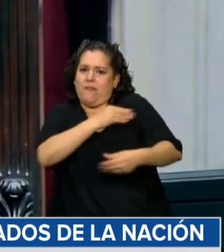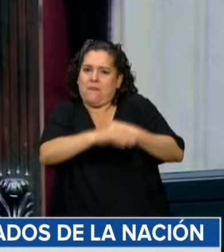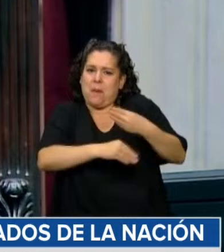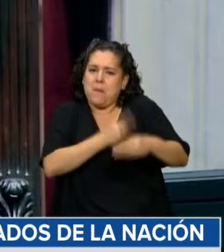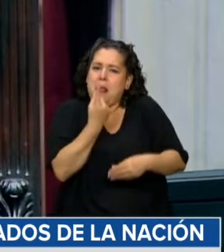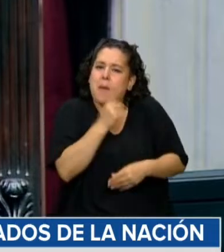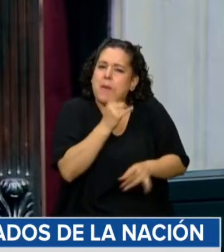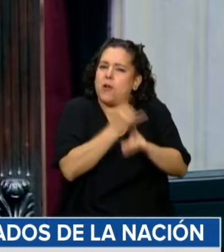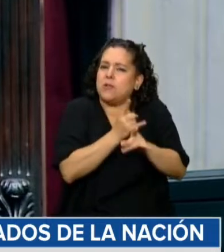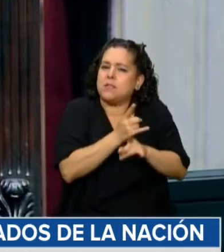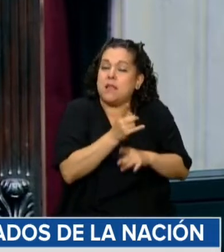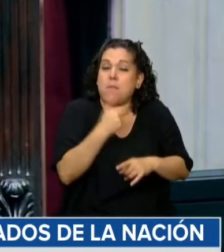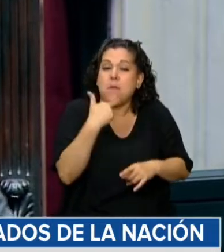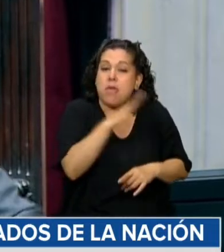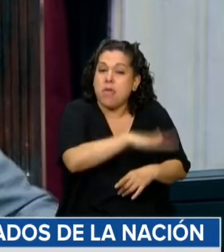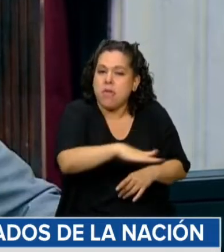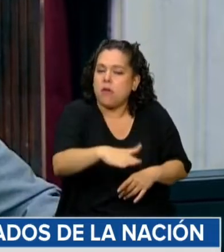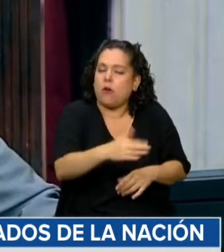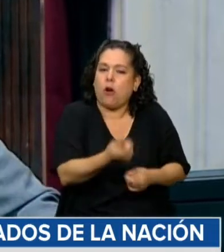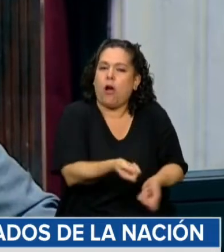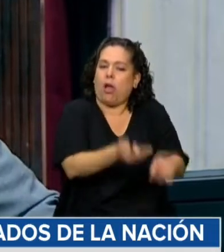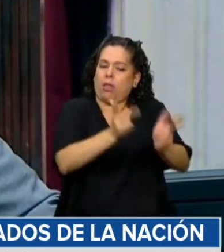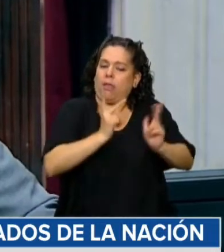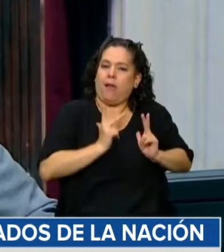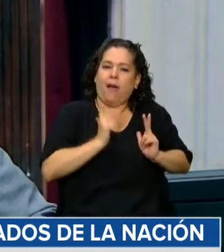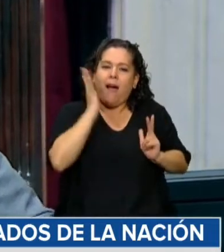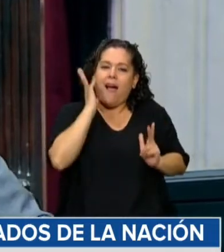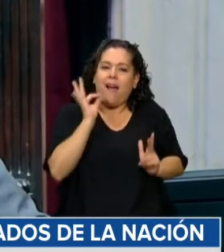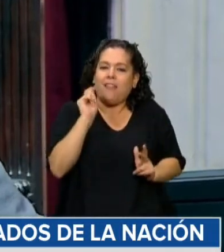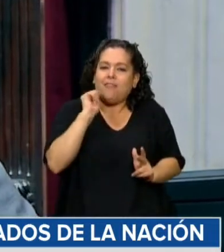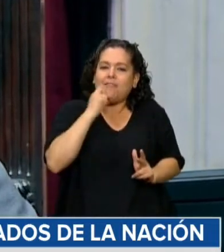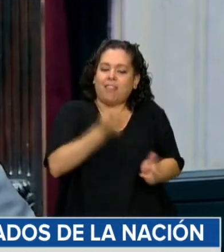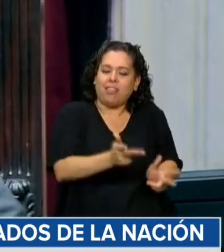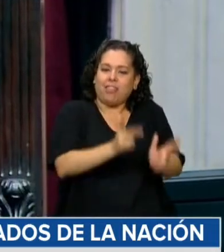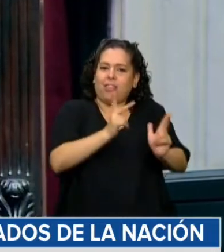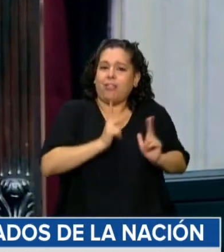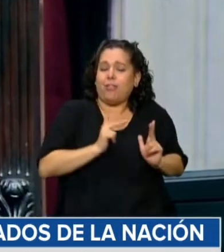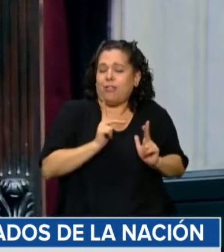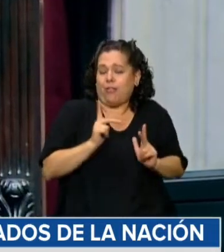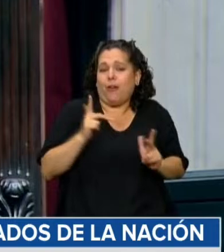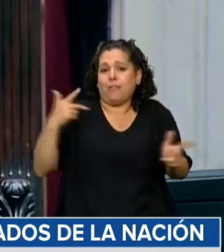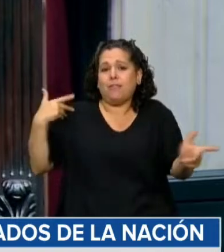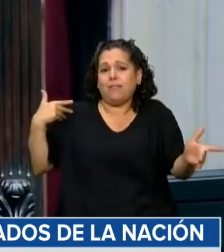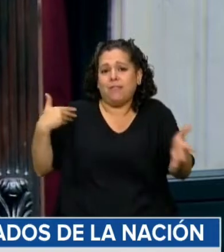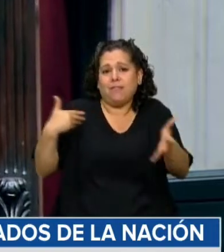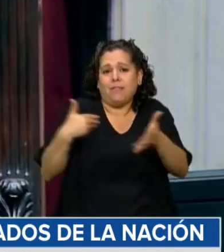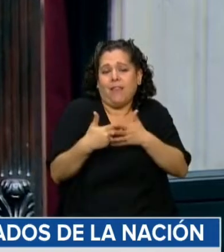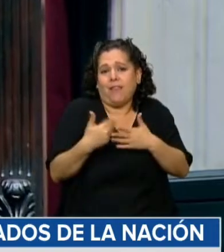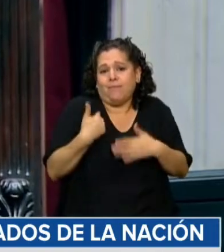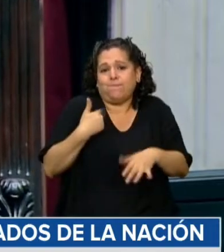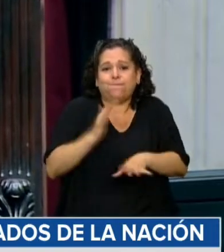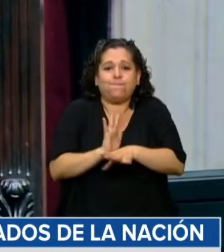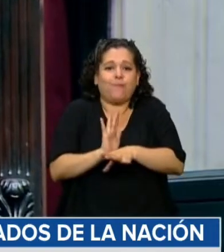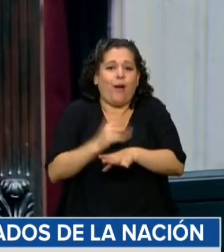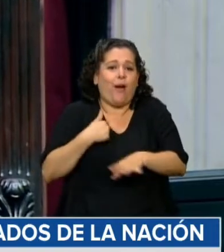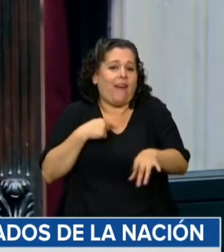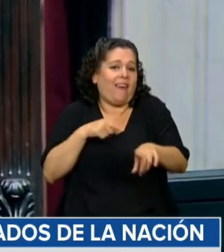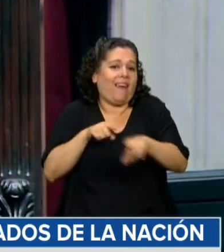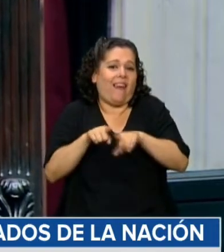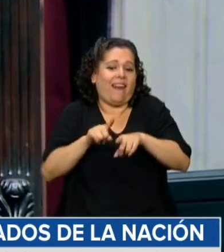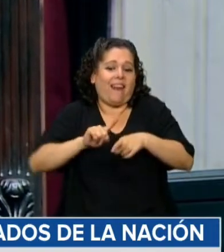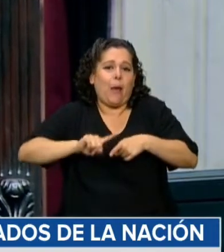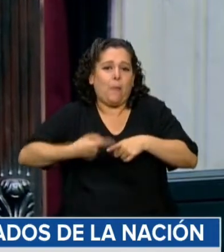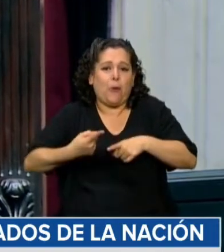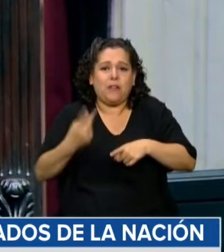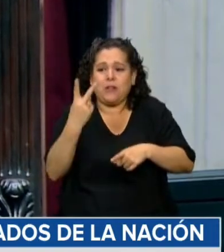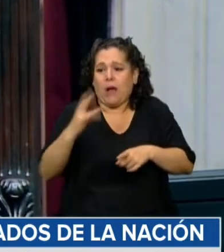siempre me han dado una palabra de aliento durante todo este tiempo, durante esta cortísima carrera política que se